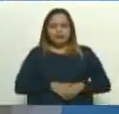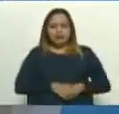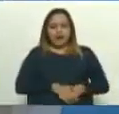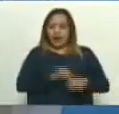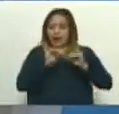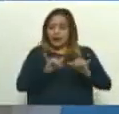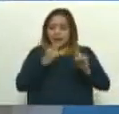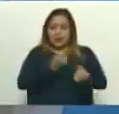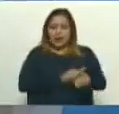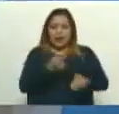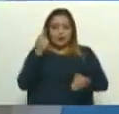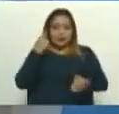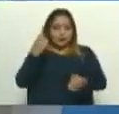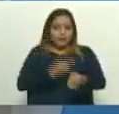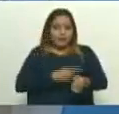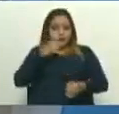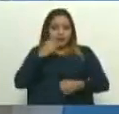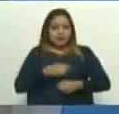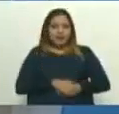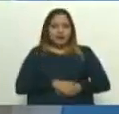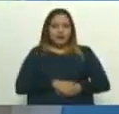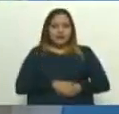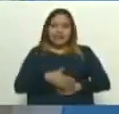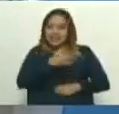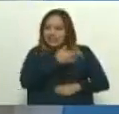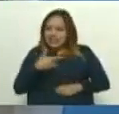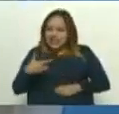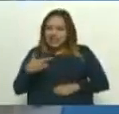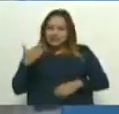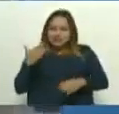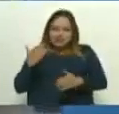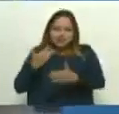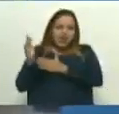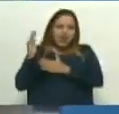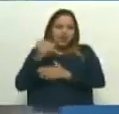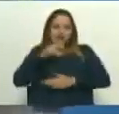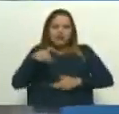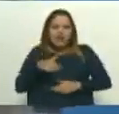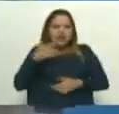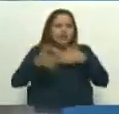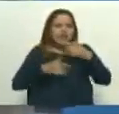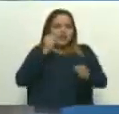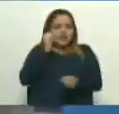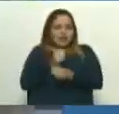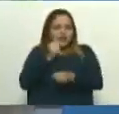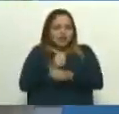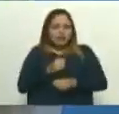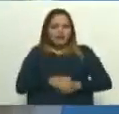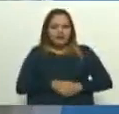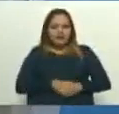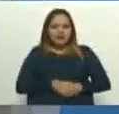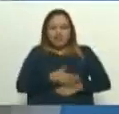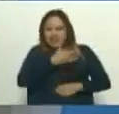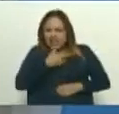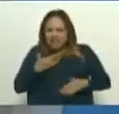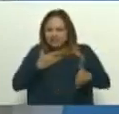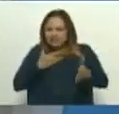hermanas. Quieren sacarnos de nuestra agenda de trabajo, quieren